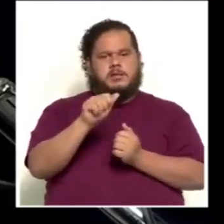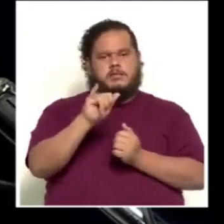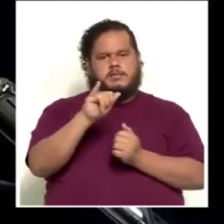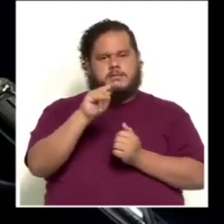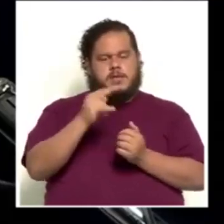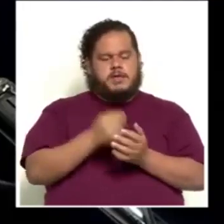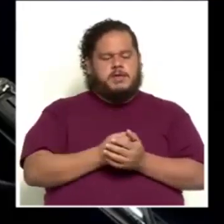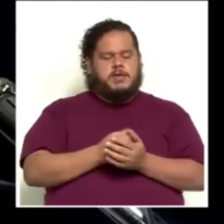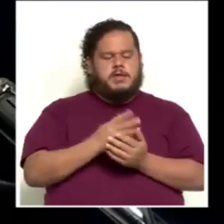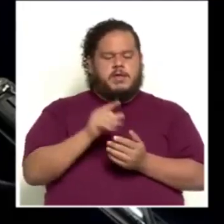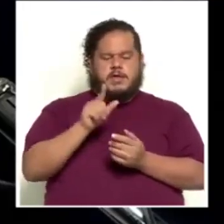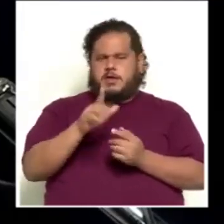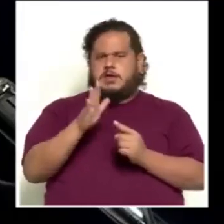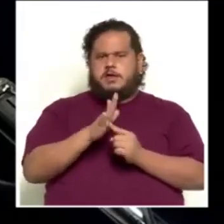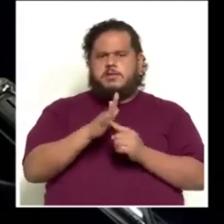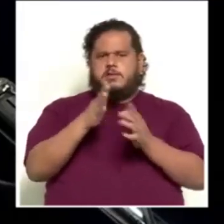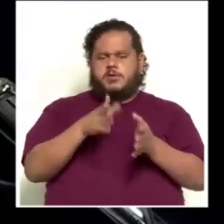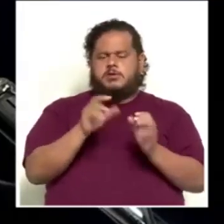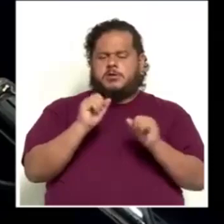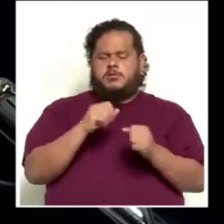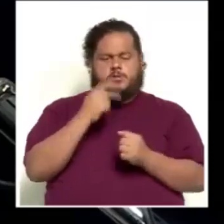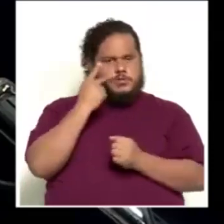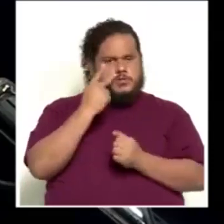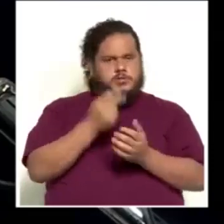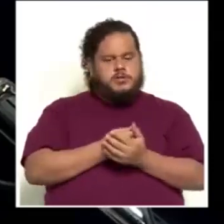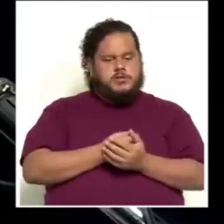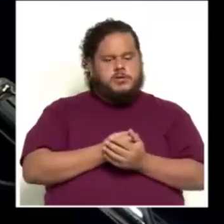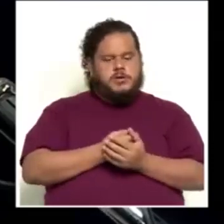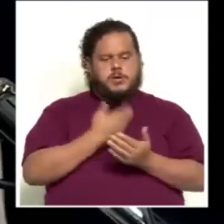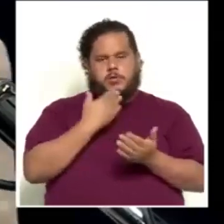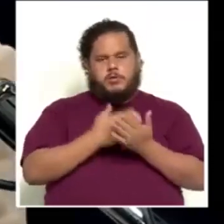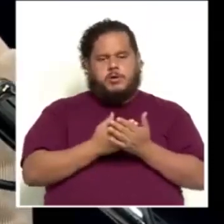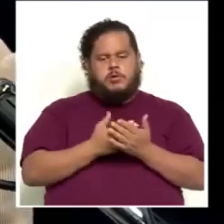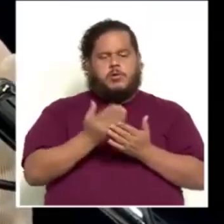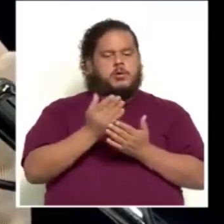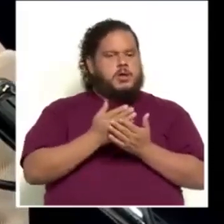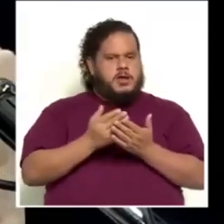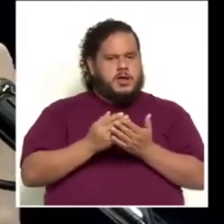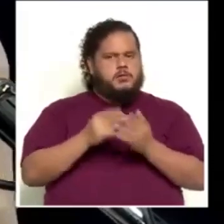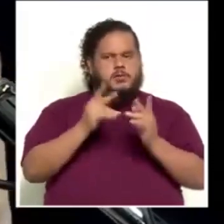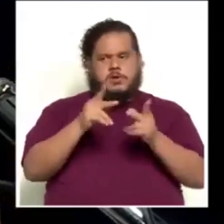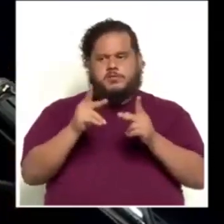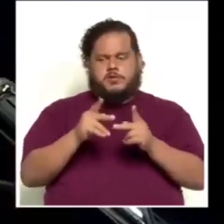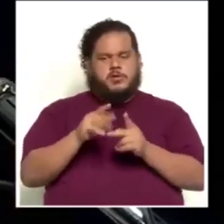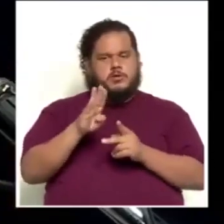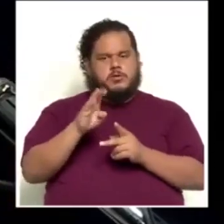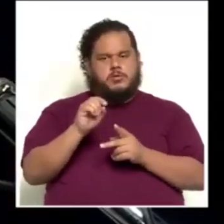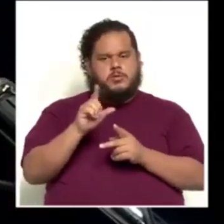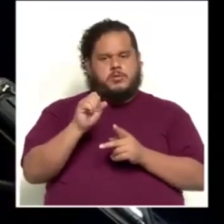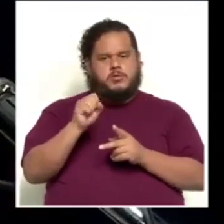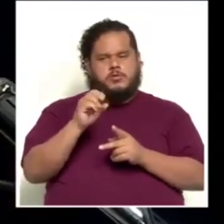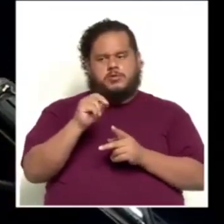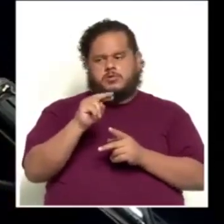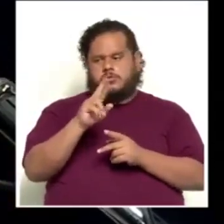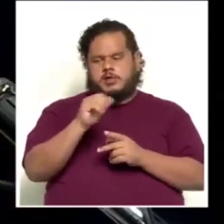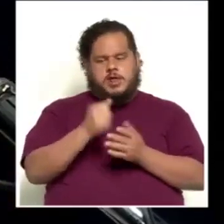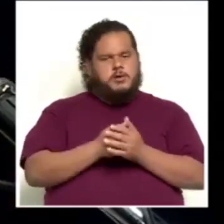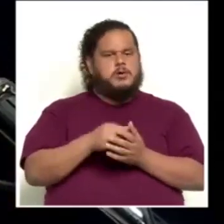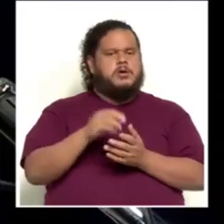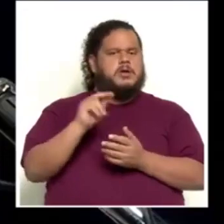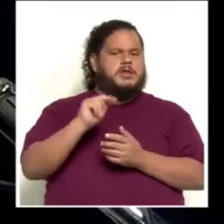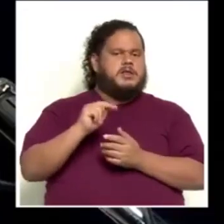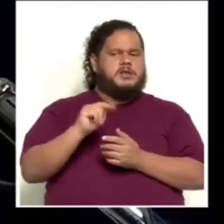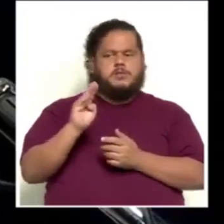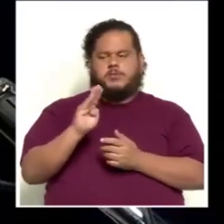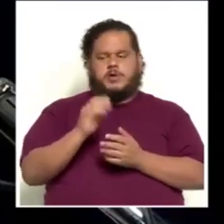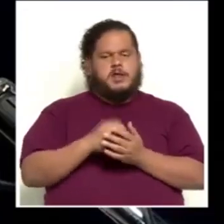Cierto. Y ese populismo también lo podemos observar en lo contemporáneo, en personajes como Bolsonaro, Nayib Bukele y más recientemente,